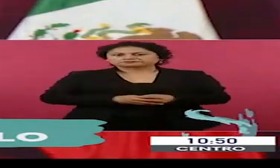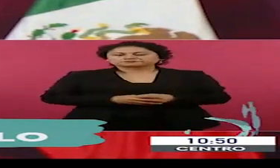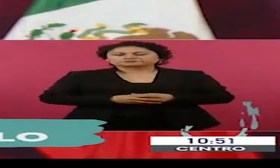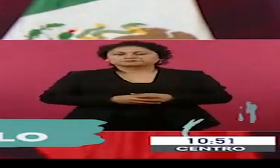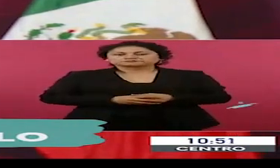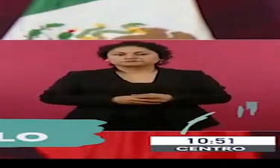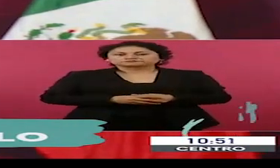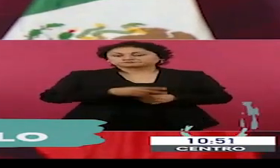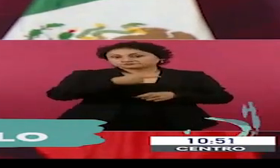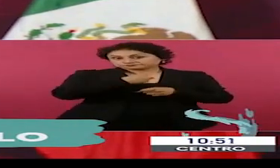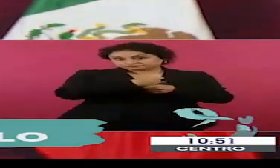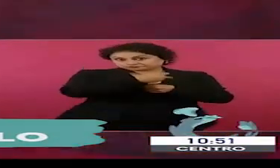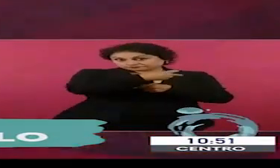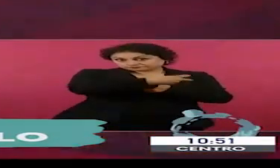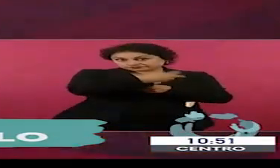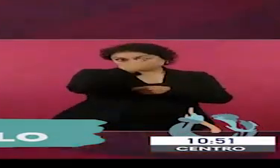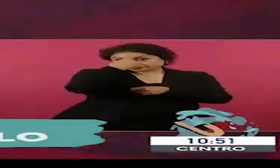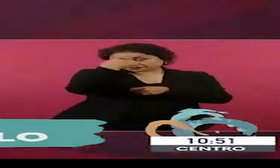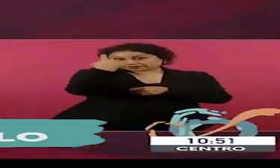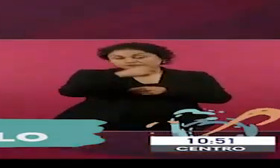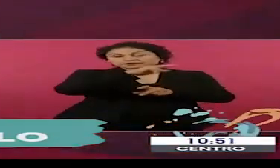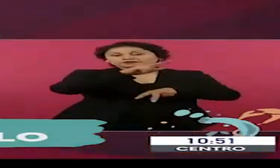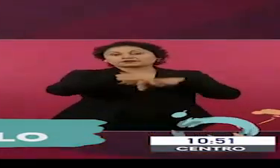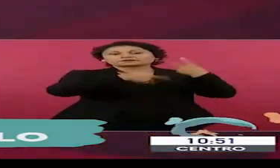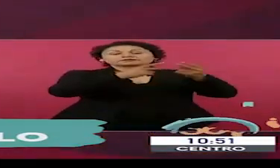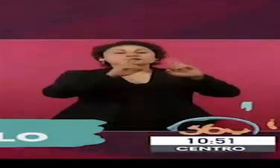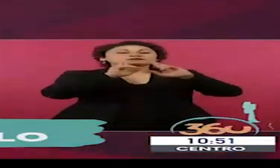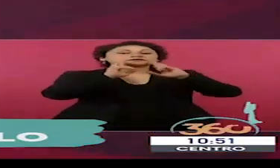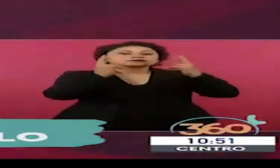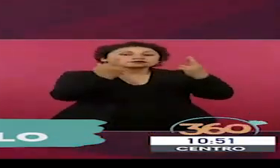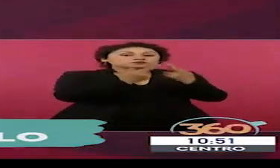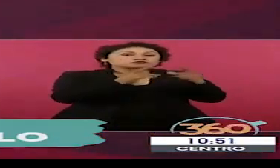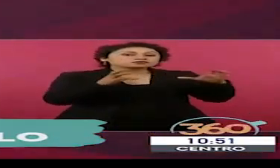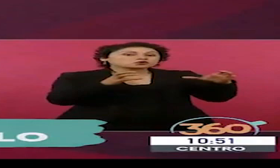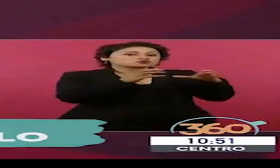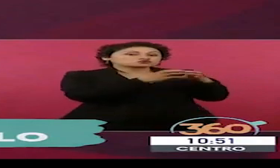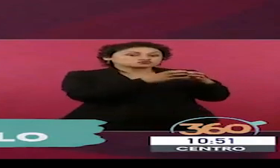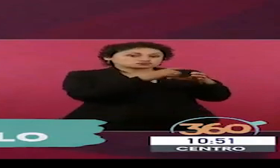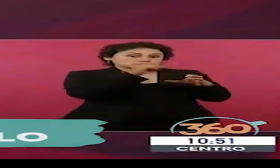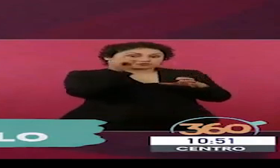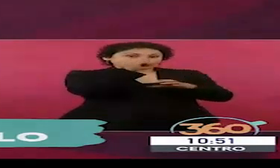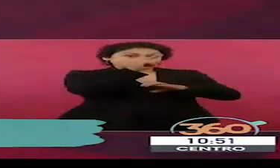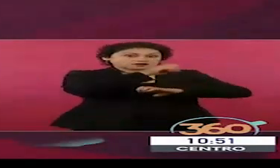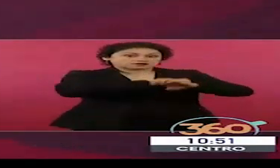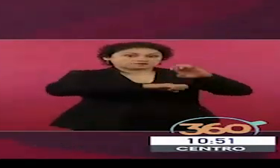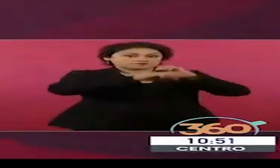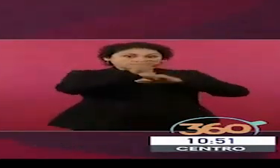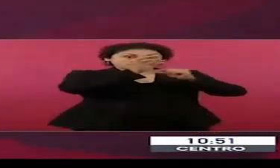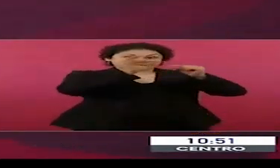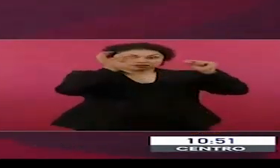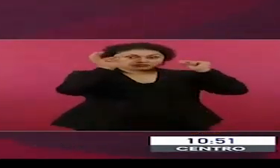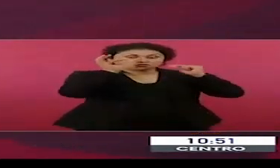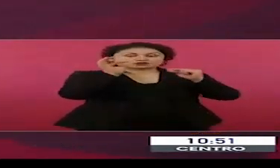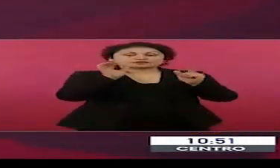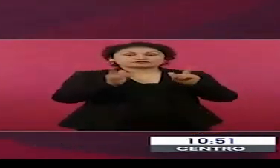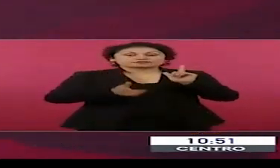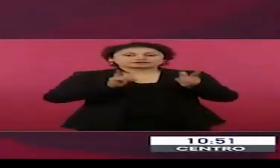a tener una reunión con él o a encontrarme con el gobernador de Texas lo que diga mi dedito